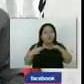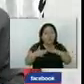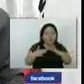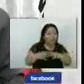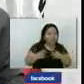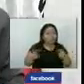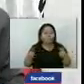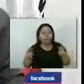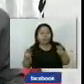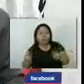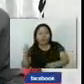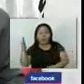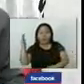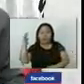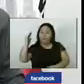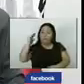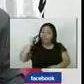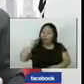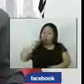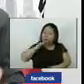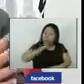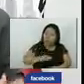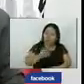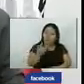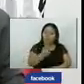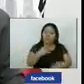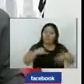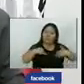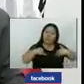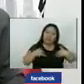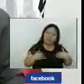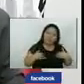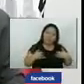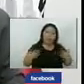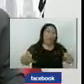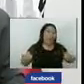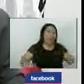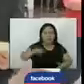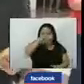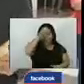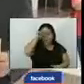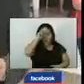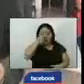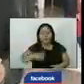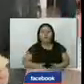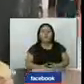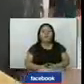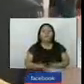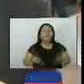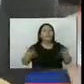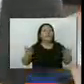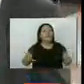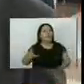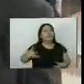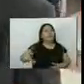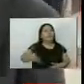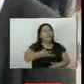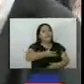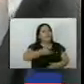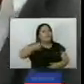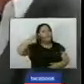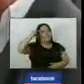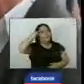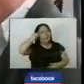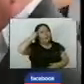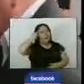eficiencia en largas jornadas laborales va en detrimento de la productividad del trabajador. Por eso es que hemos decidido